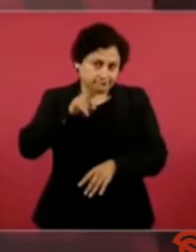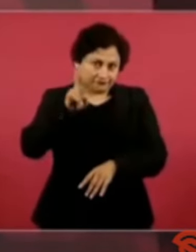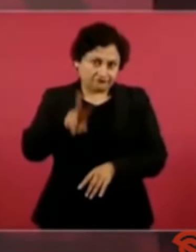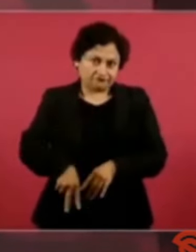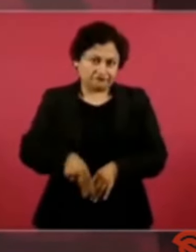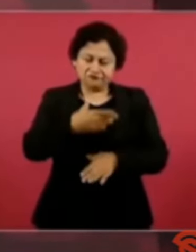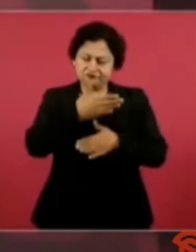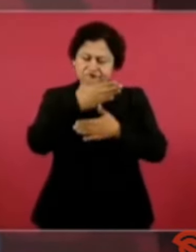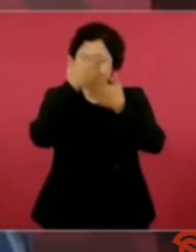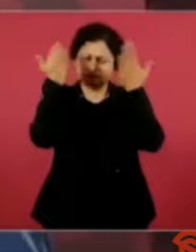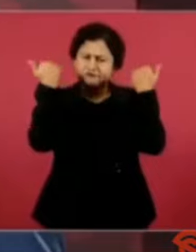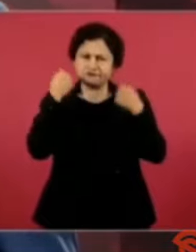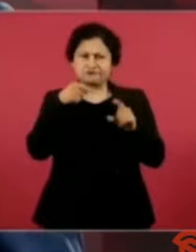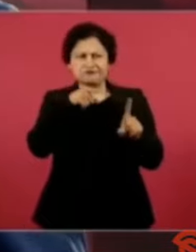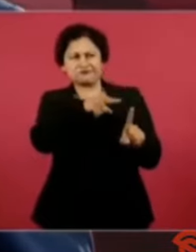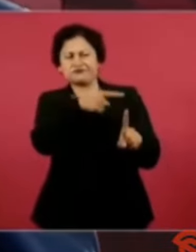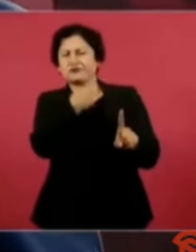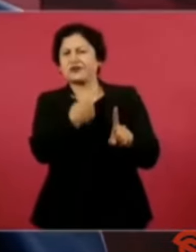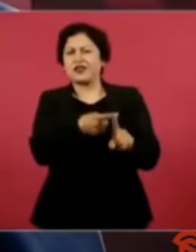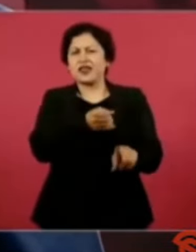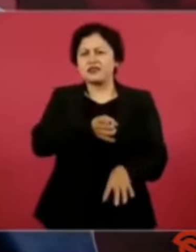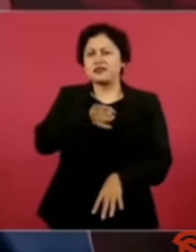Cualquiera.